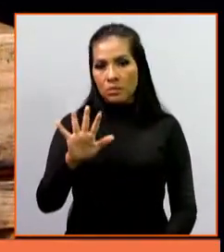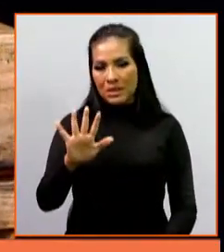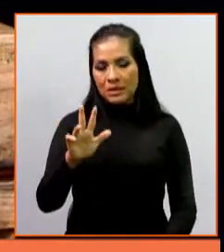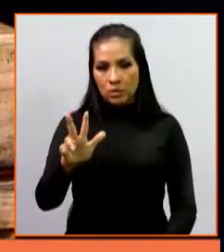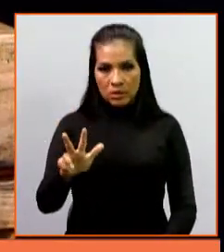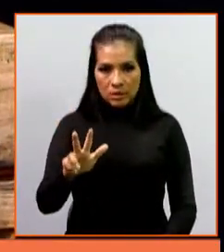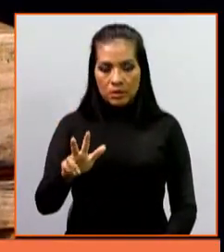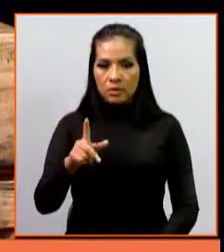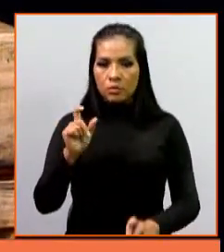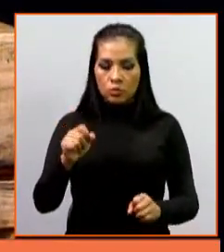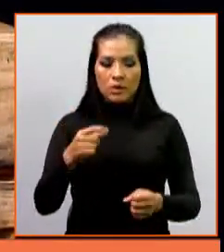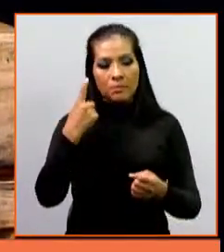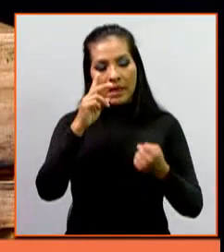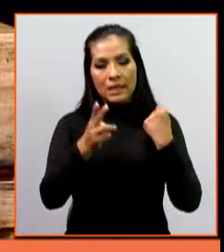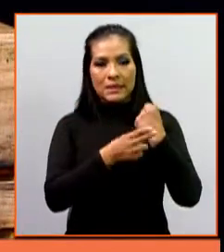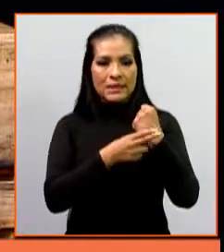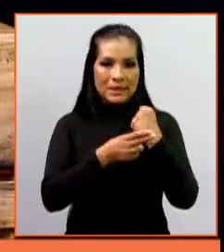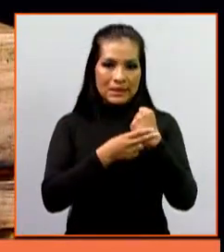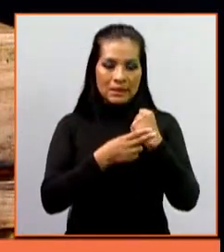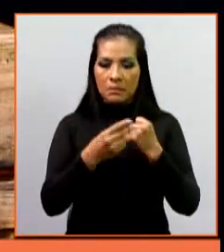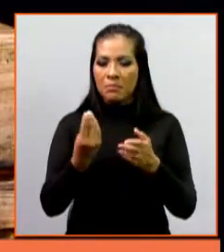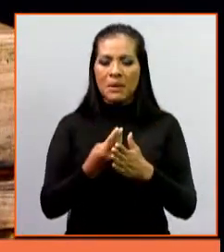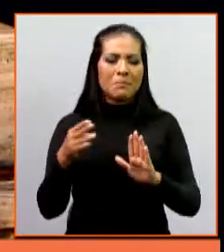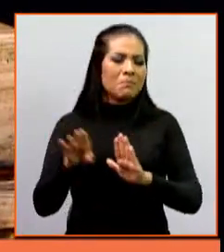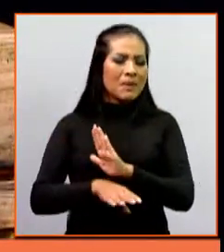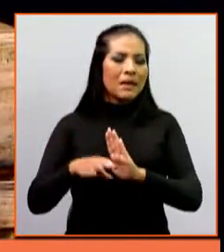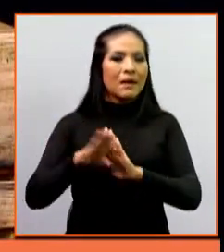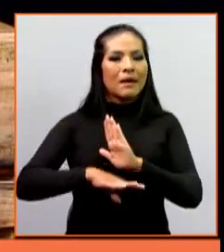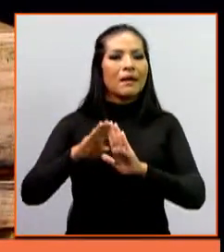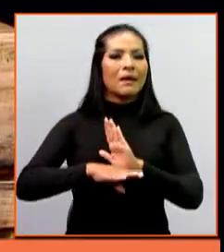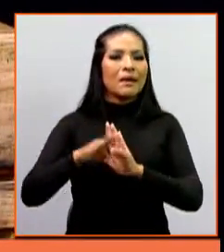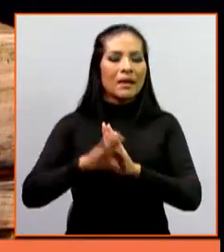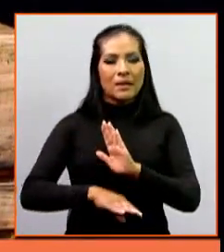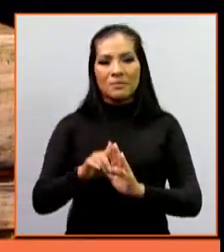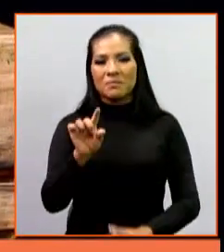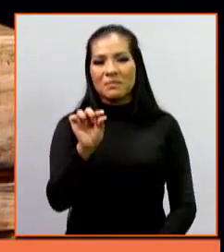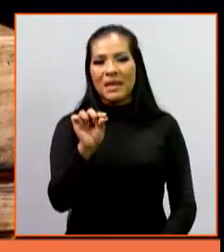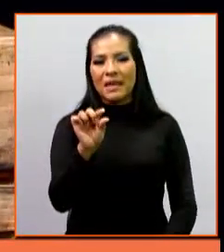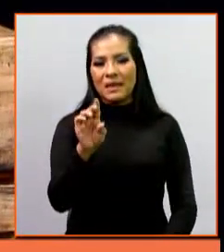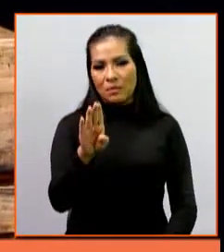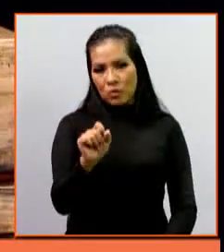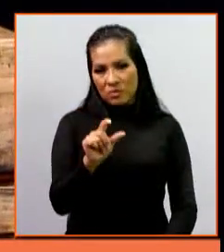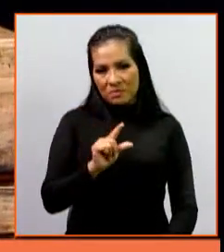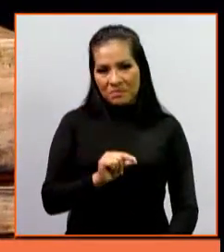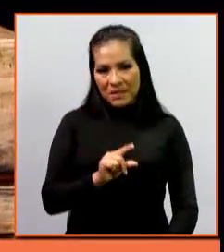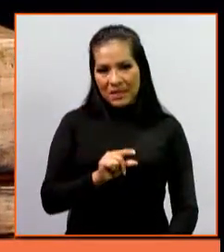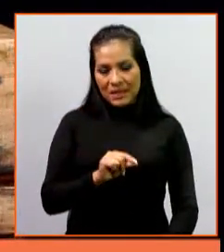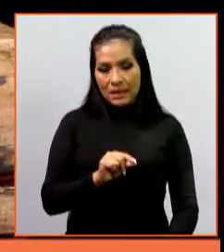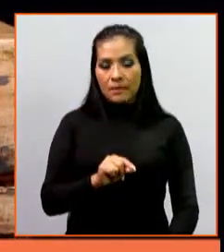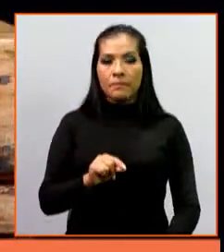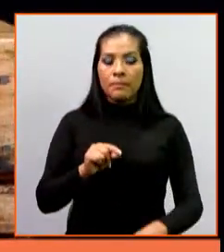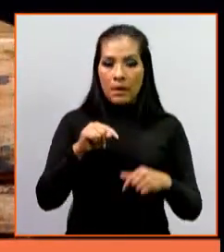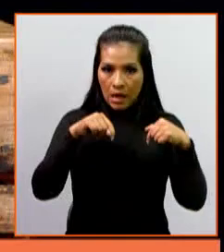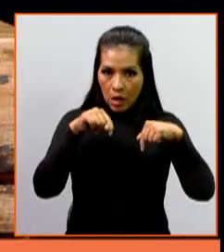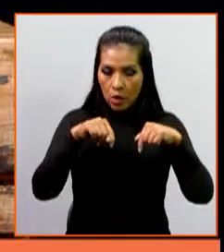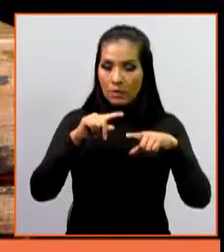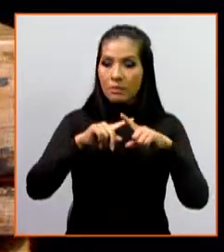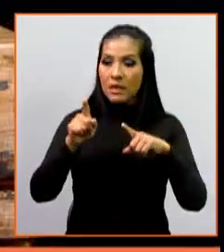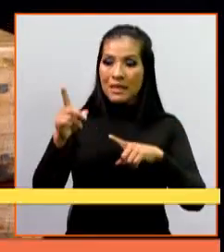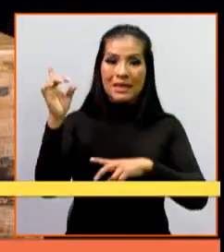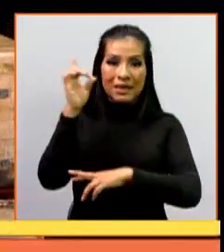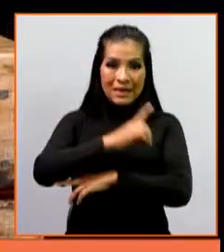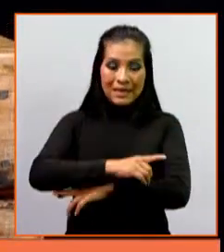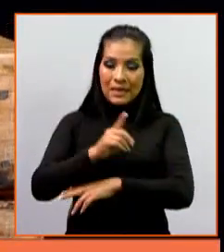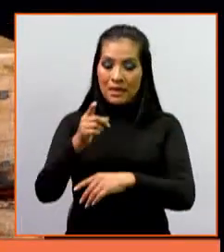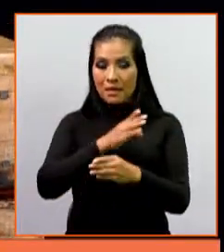725-29-953 para hacer su reserva. Está súper económico. El precio está 20 bolivianos en preventa y el día de la función, 30 bolivianos.